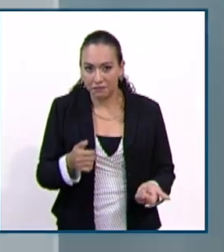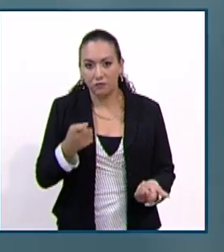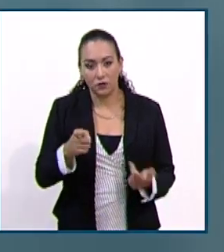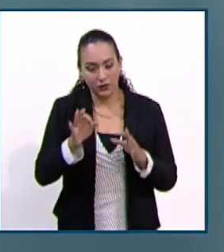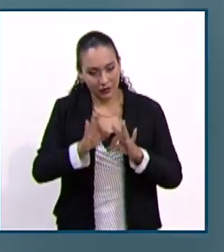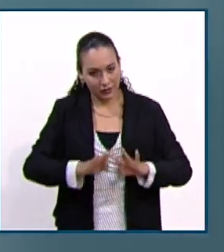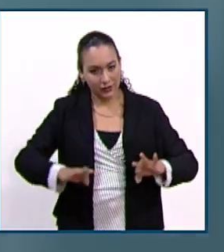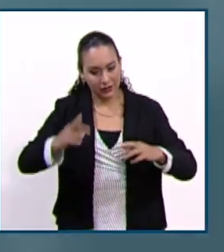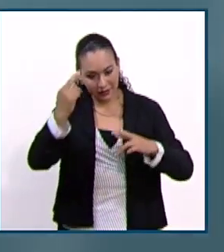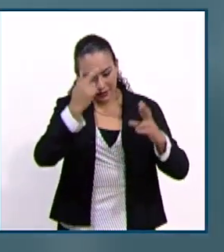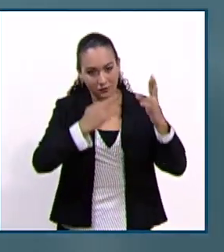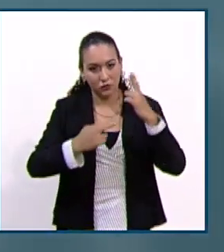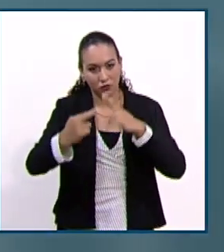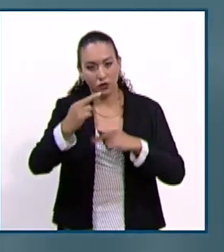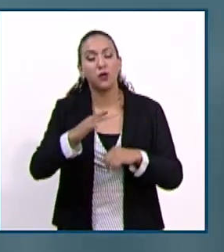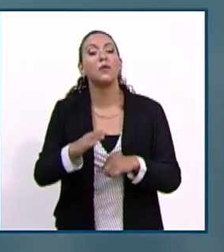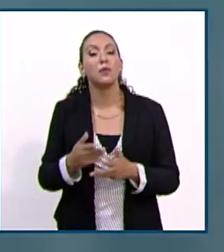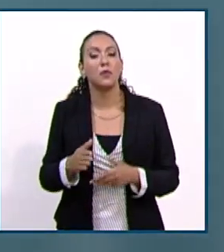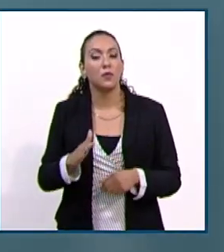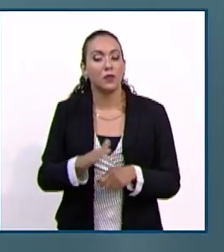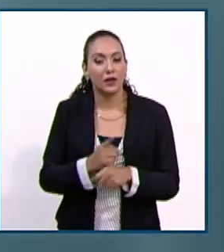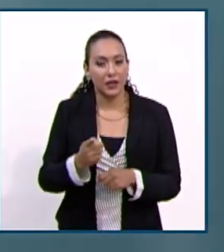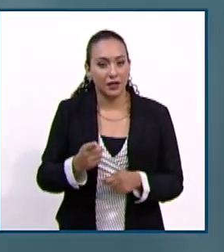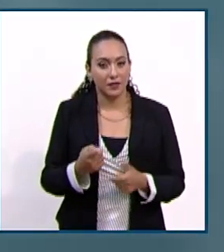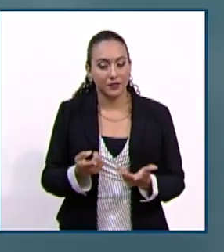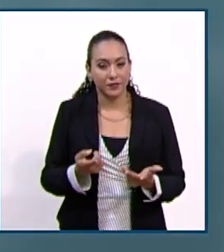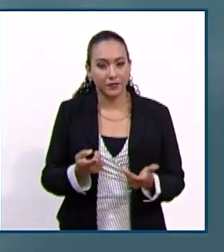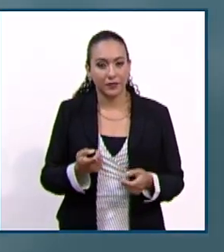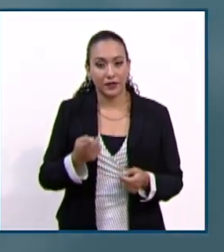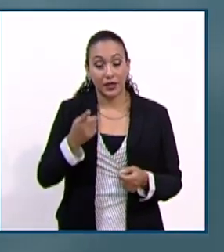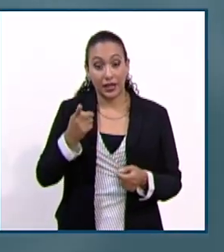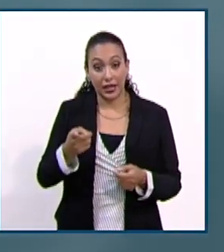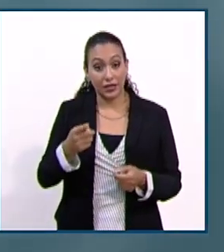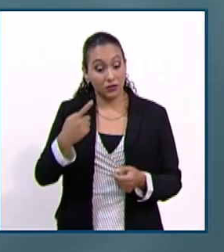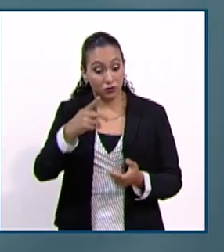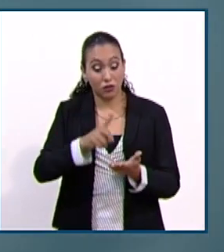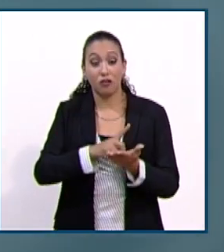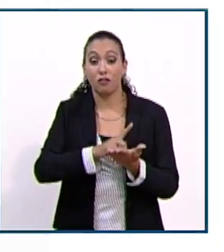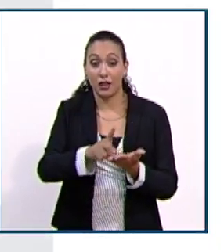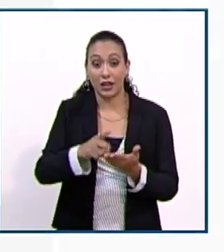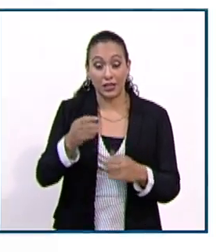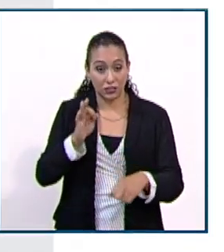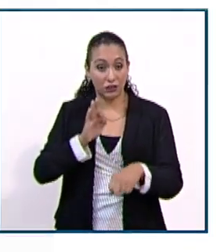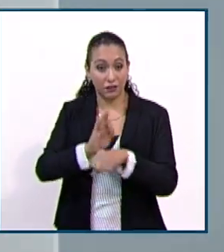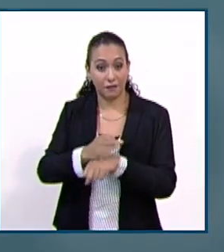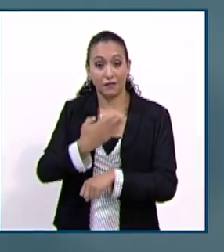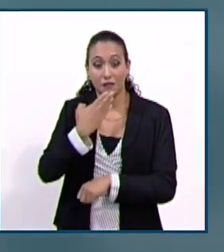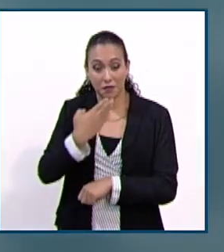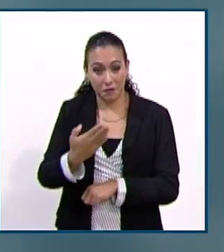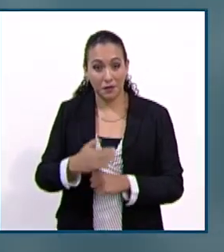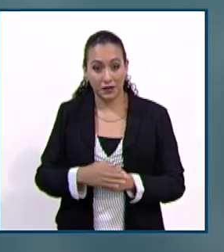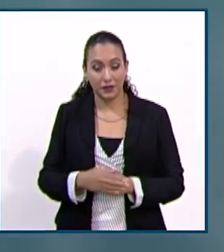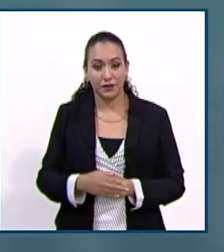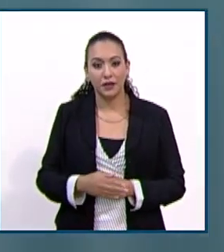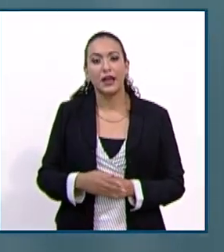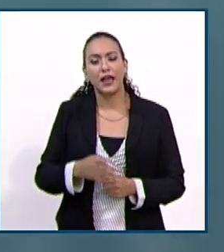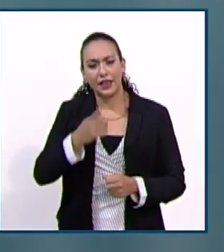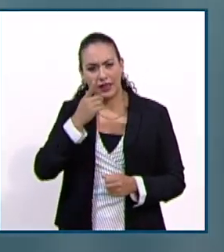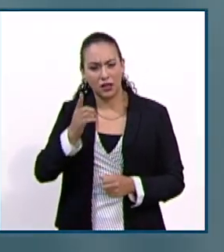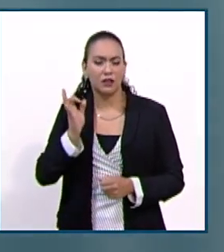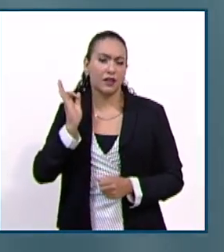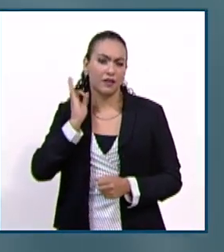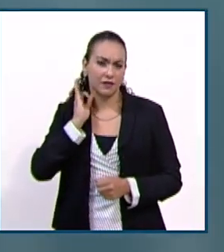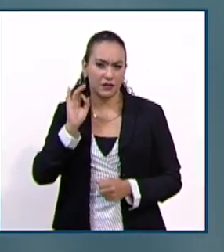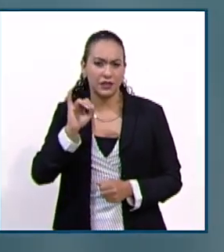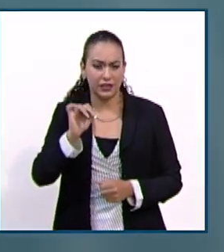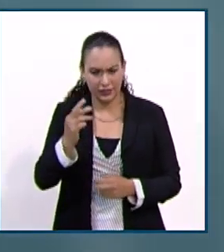ha sido razonable y su prolongación es consecuencia del ejercicio de su derecho de defensa. Indicó que la Fiscalía acreditó la permanencia